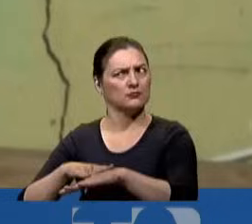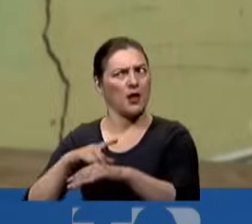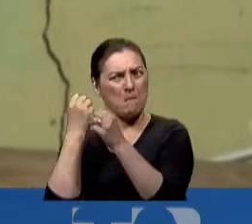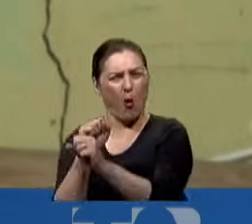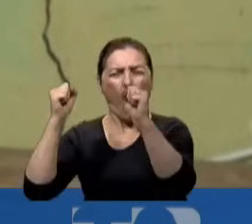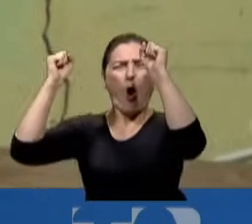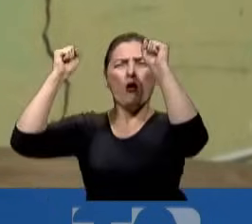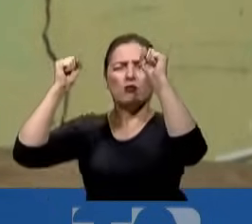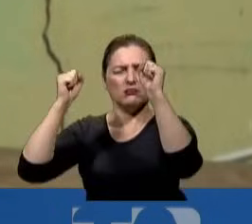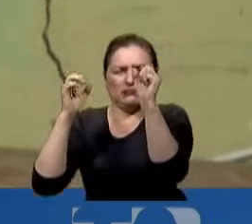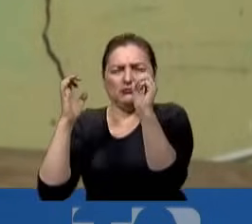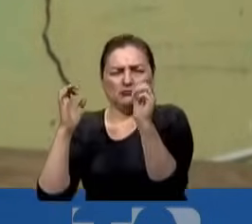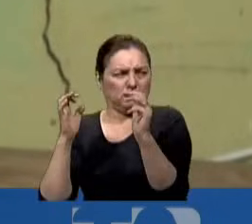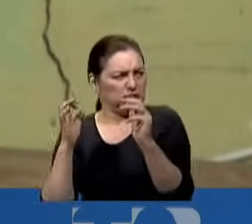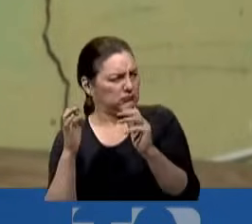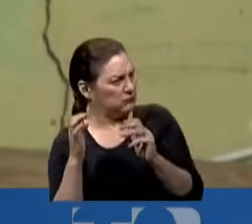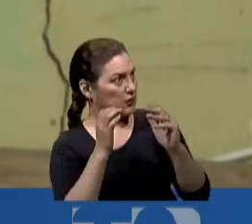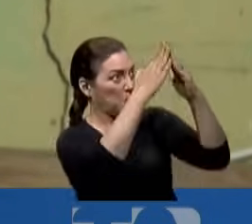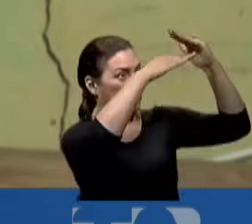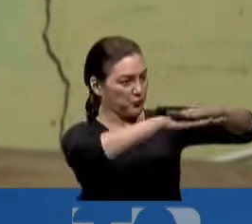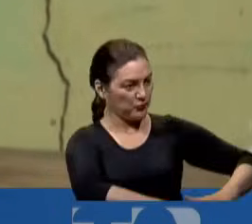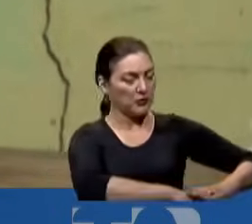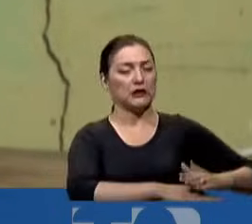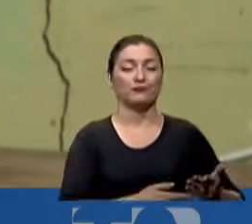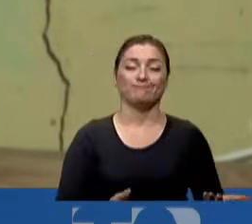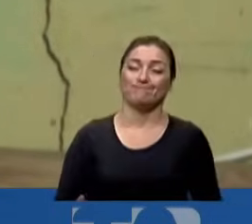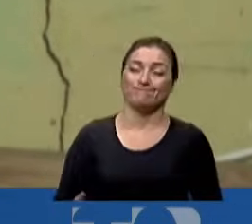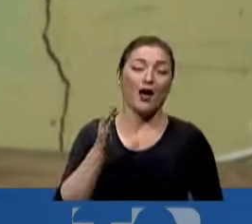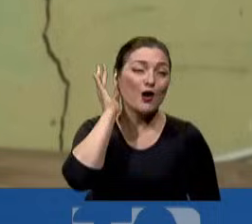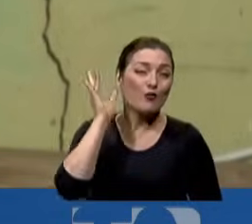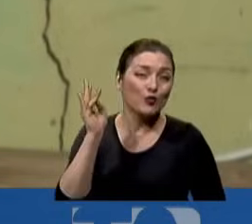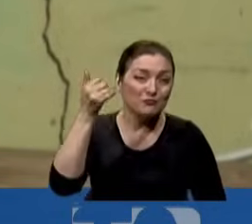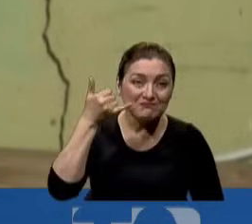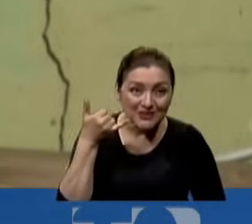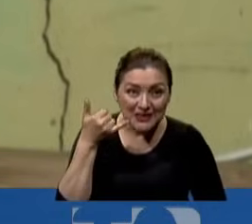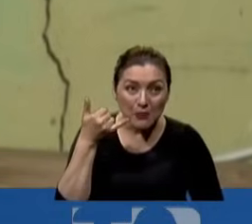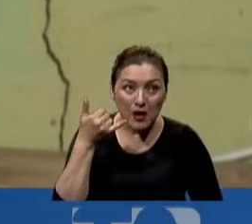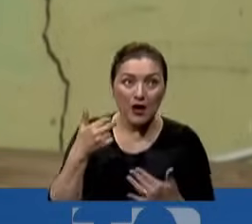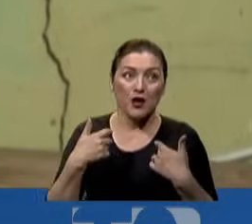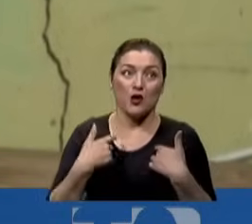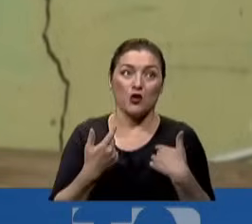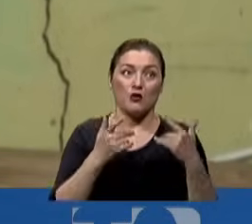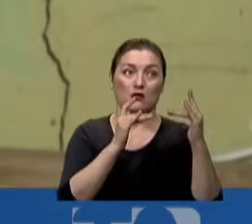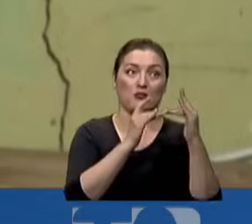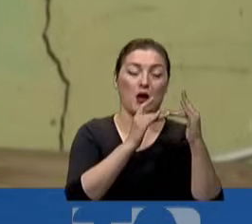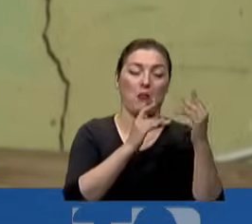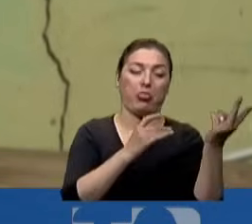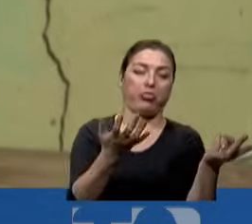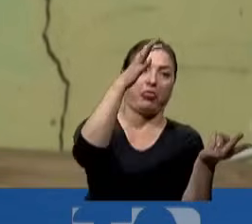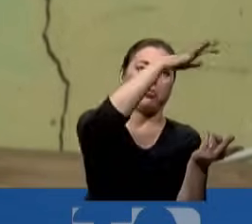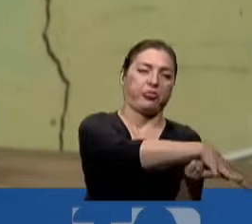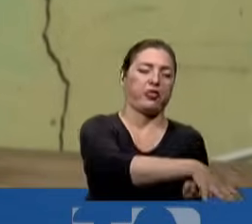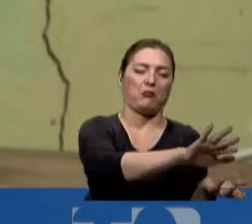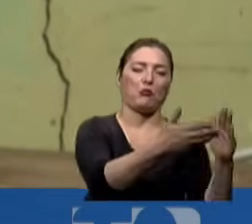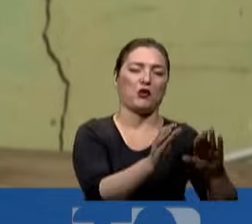cayó. Vea, si por A o B mi esposa no me llama, yo ya no era de haber estado aquí para contarles